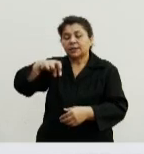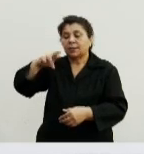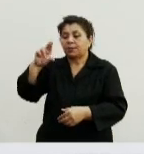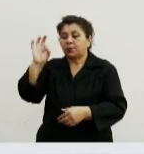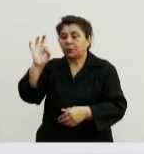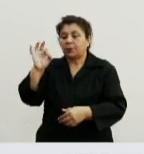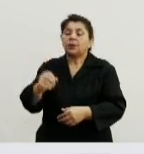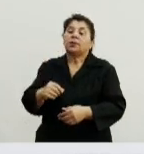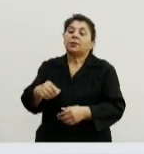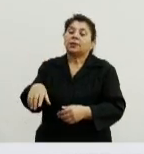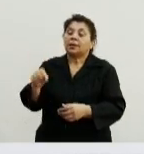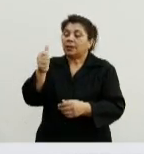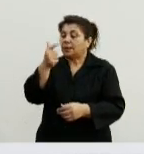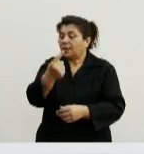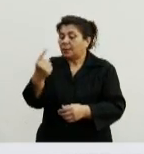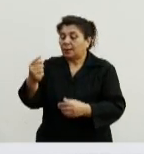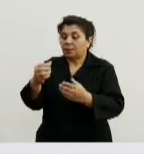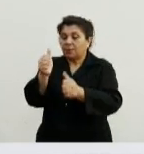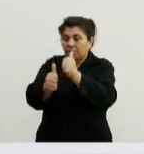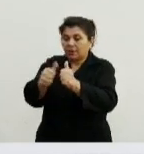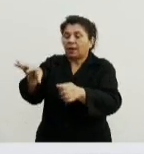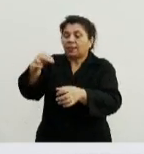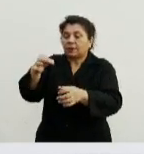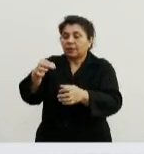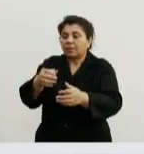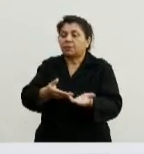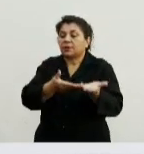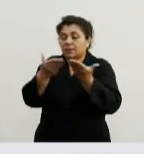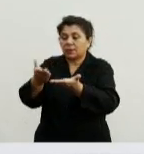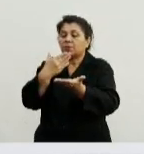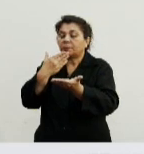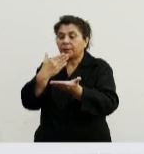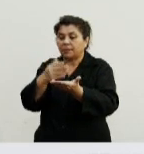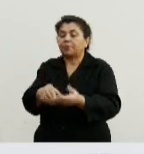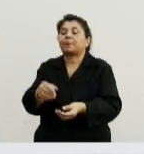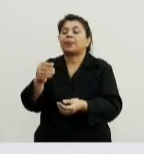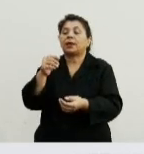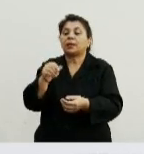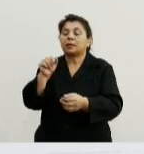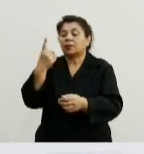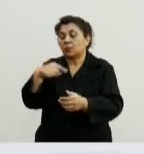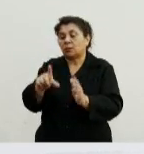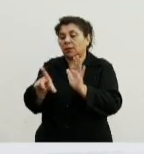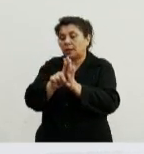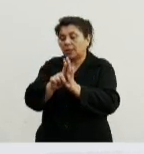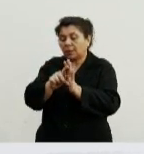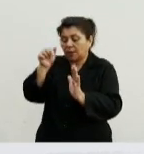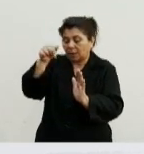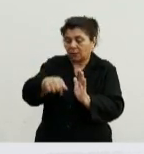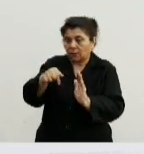iniciar el trámite con la presentación del procedimiento preventivo de crisis así se dispone la legislación vigente